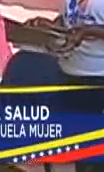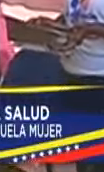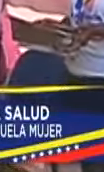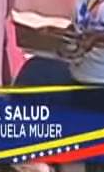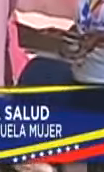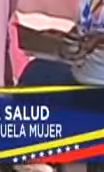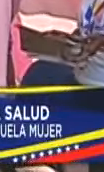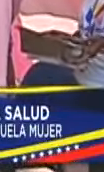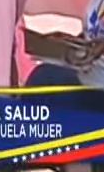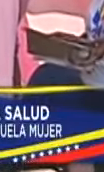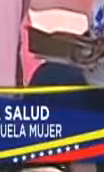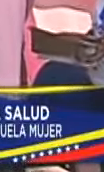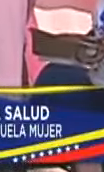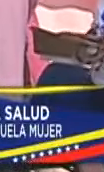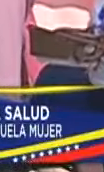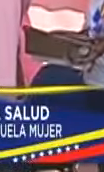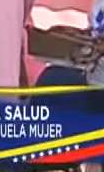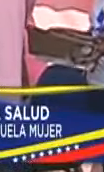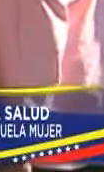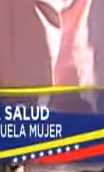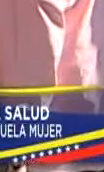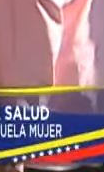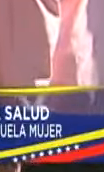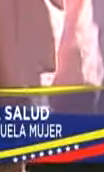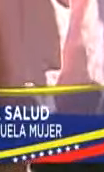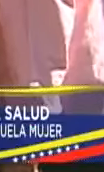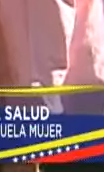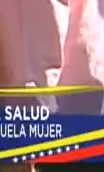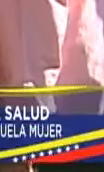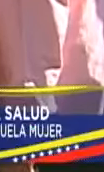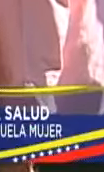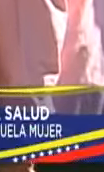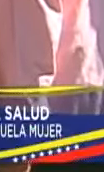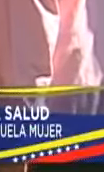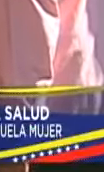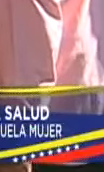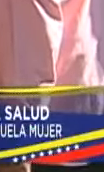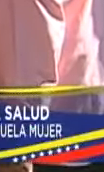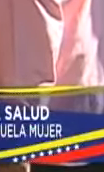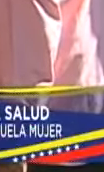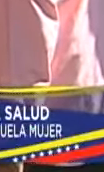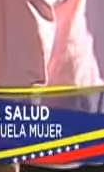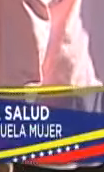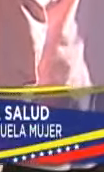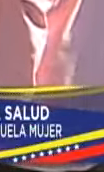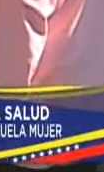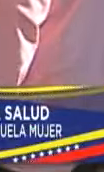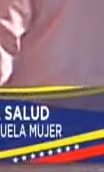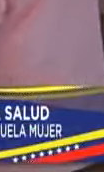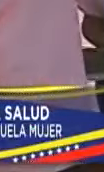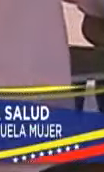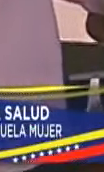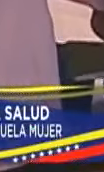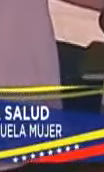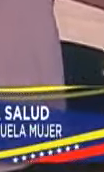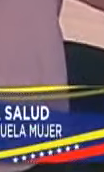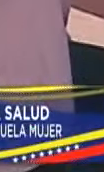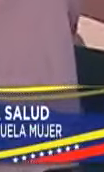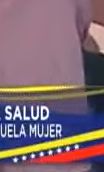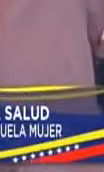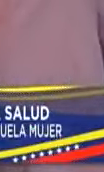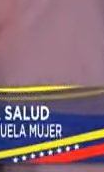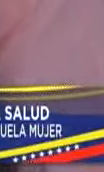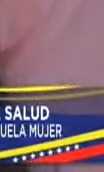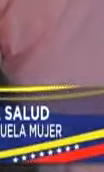de protección a las mujeres del país, donde a la fecha ya son más de 5 millones de inscritas a través